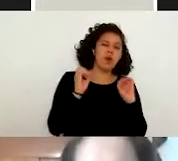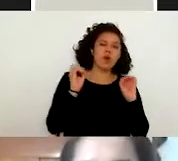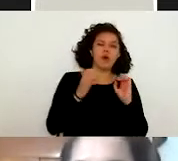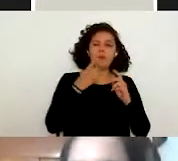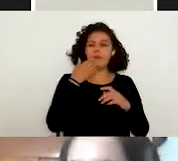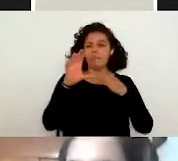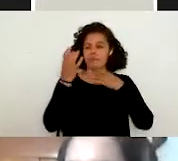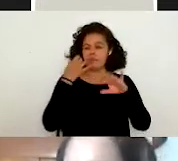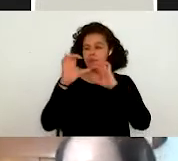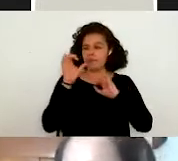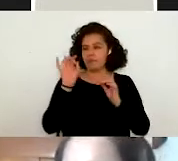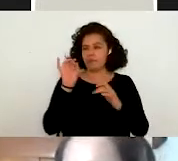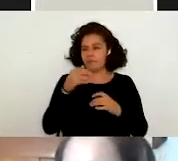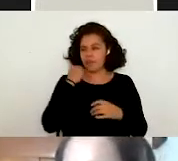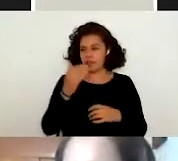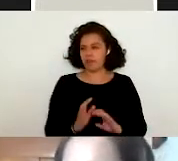mensaje?